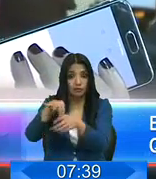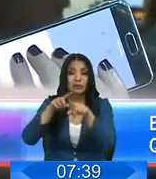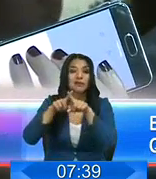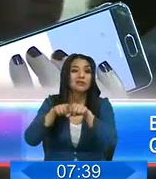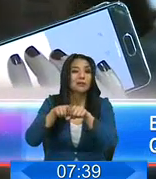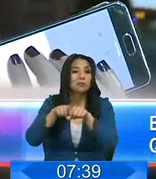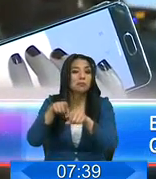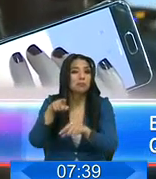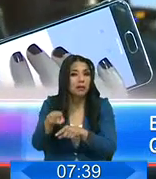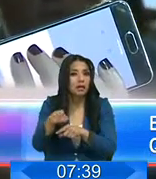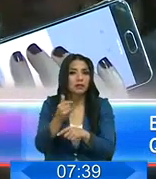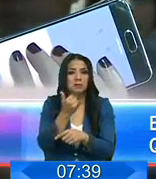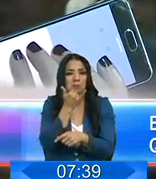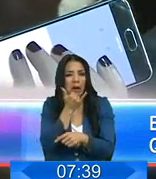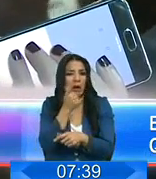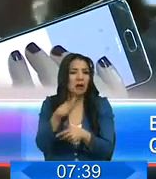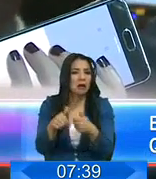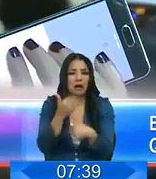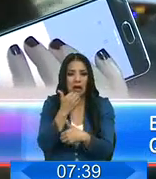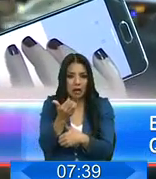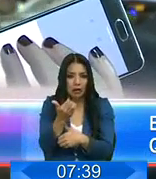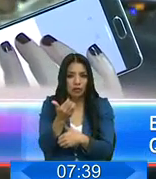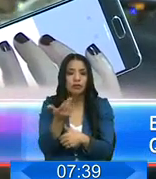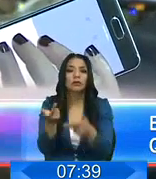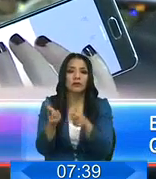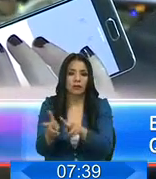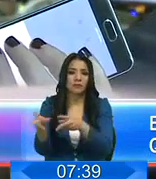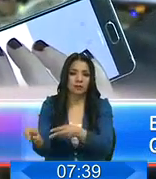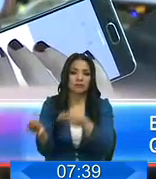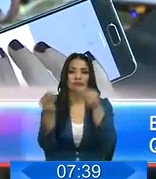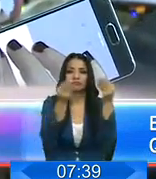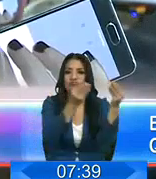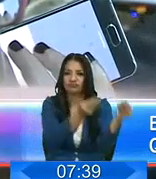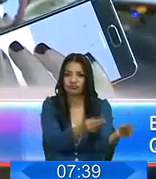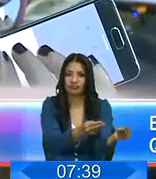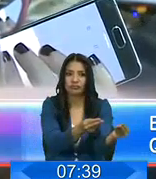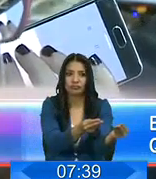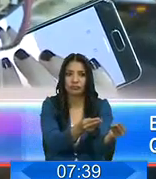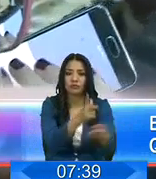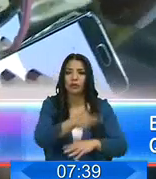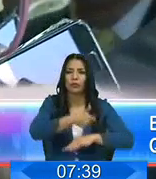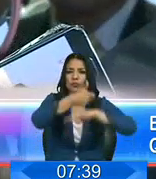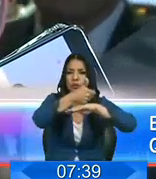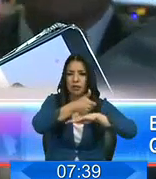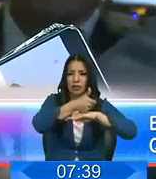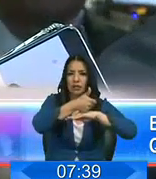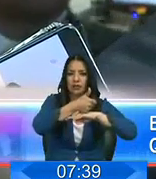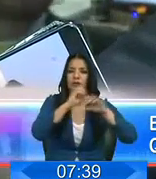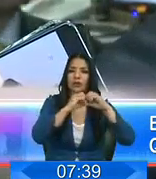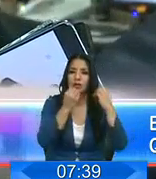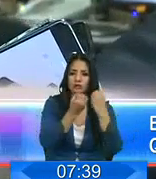del tipo de la infracción, incluso puede enviar al Tribunal Contencioso